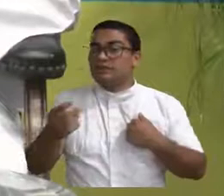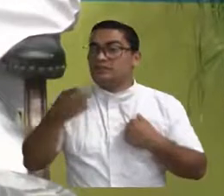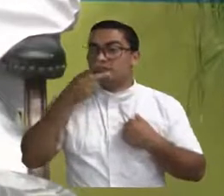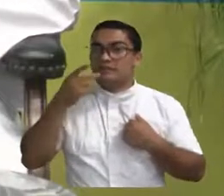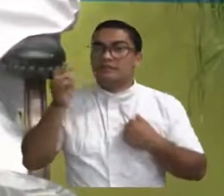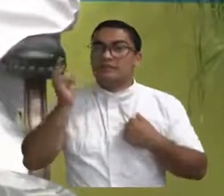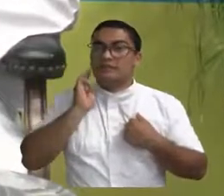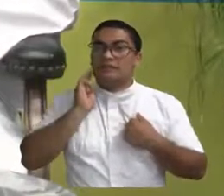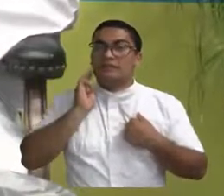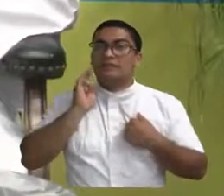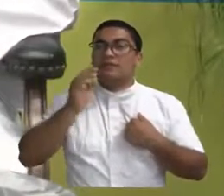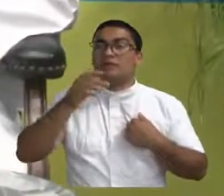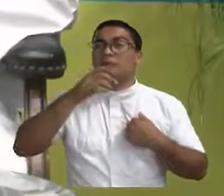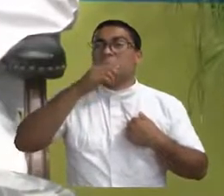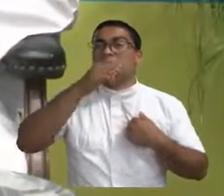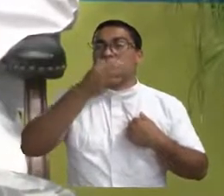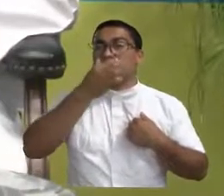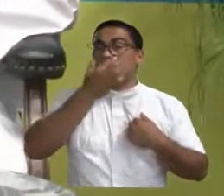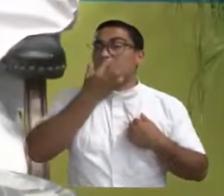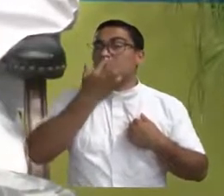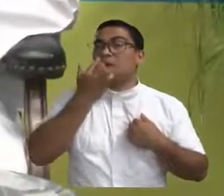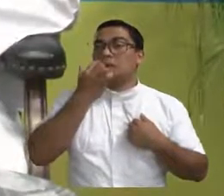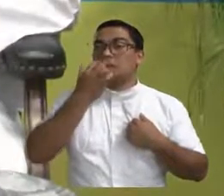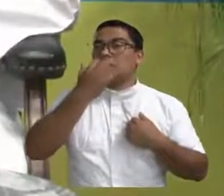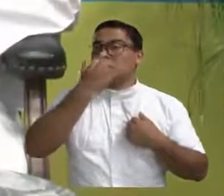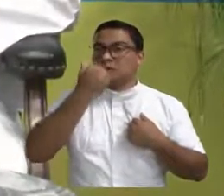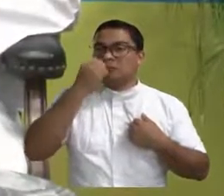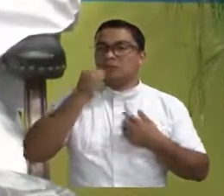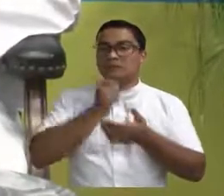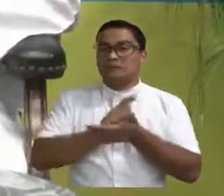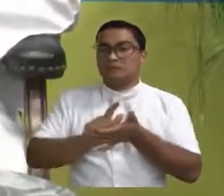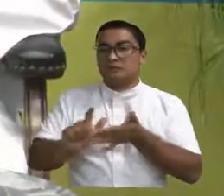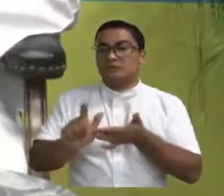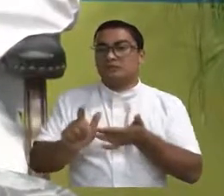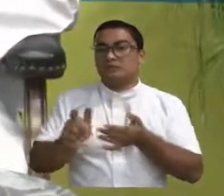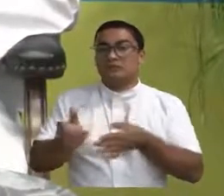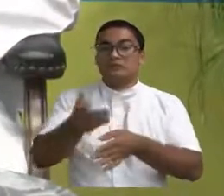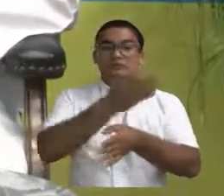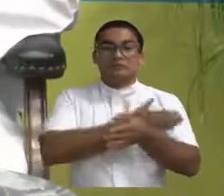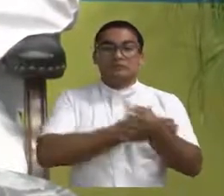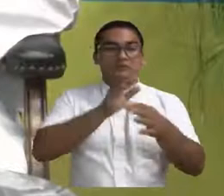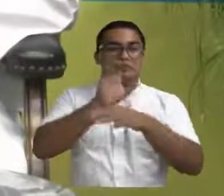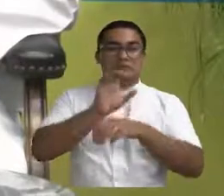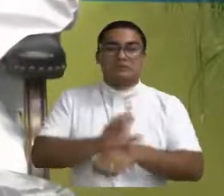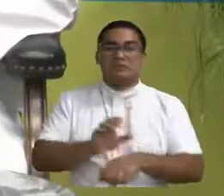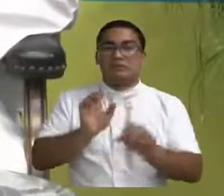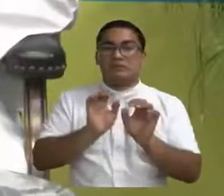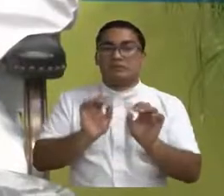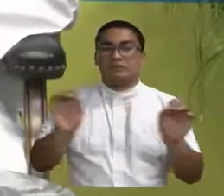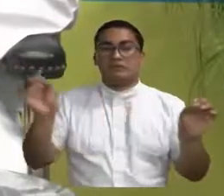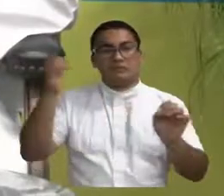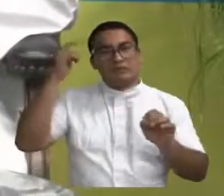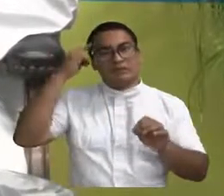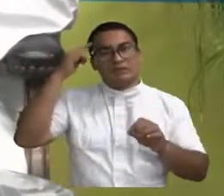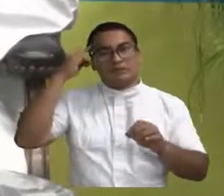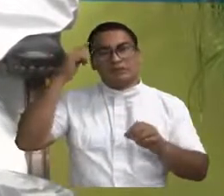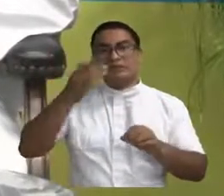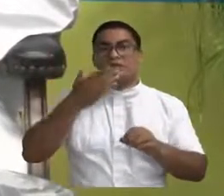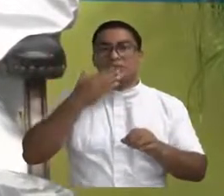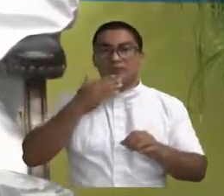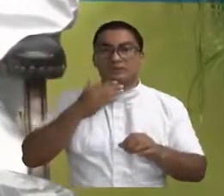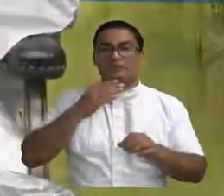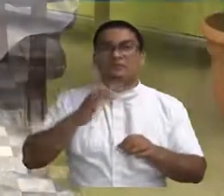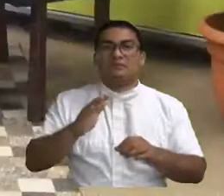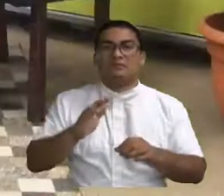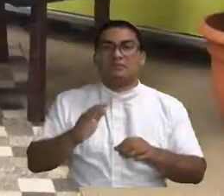sobre el lavado nasal, pero causa miedo porque no se ha hecho una costumbre en los papás. Sí, piensa que le van a lastimar